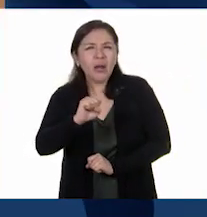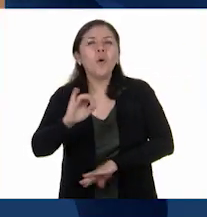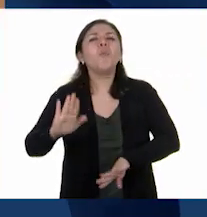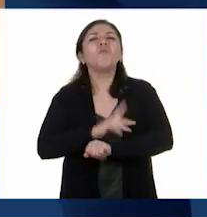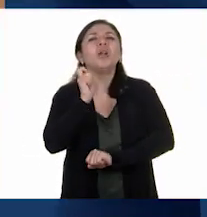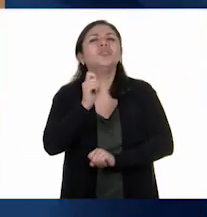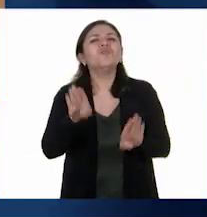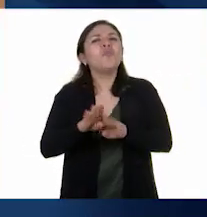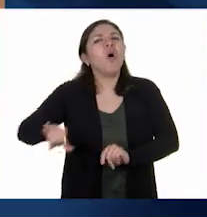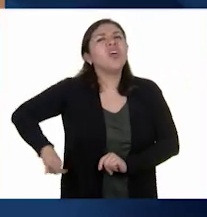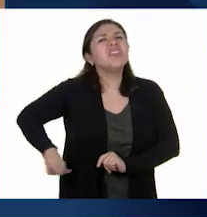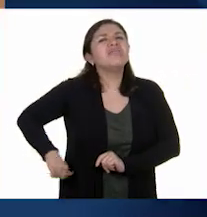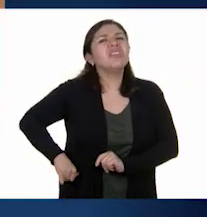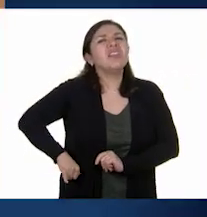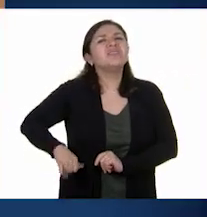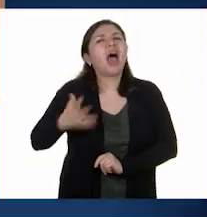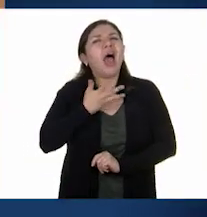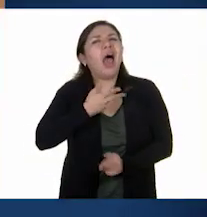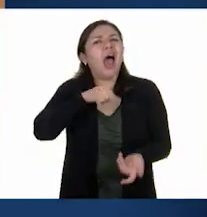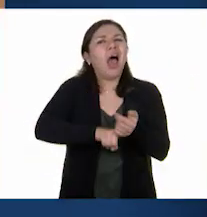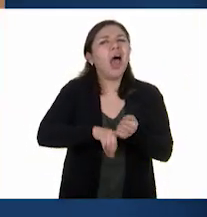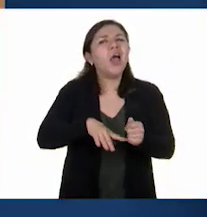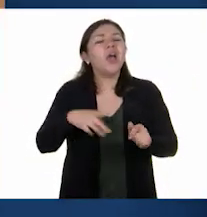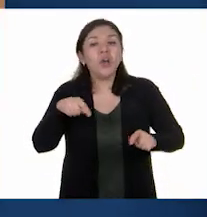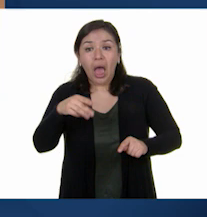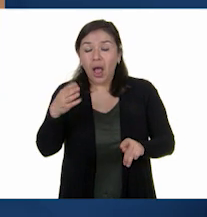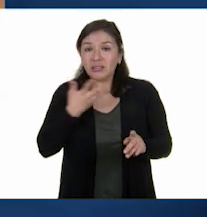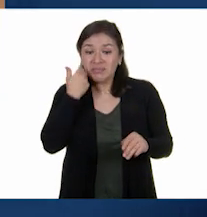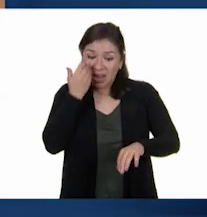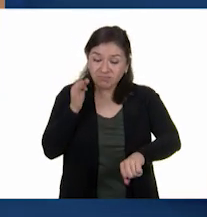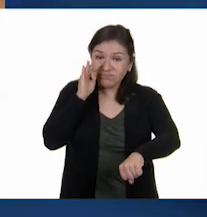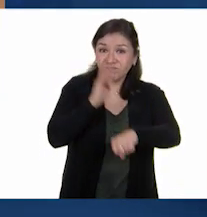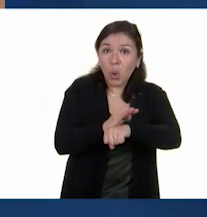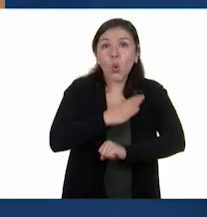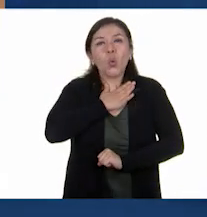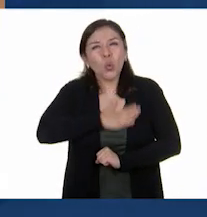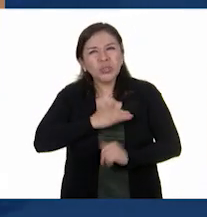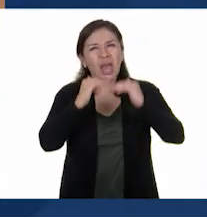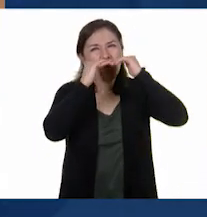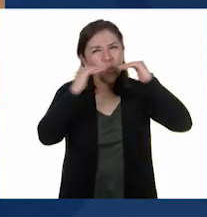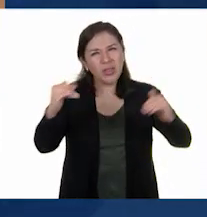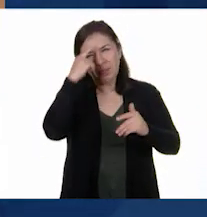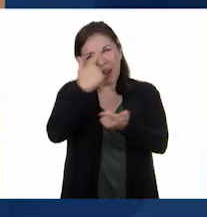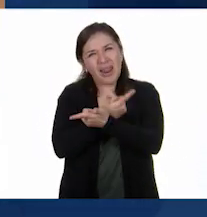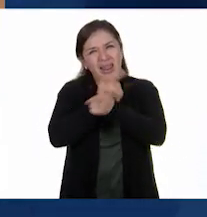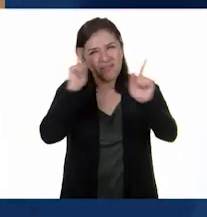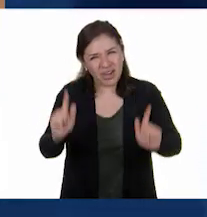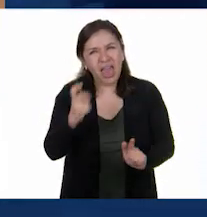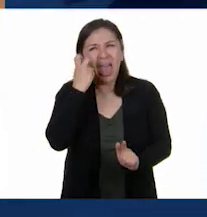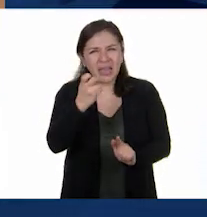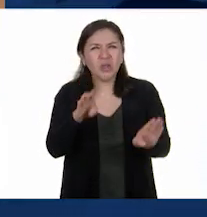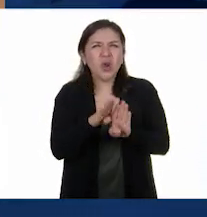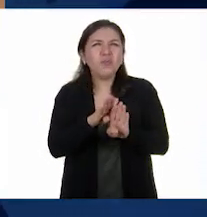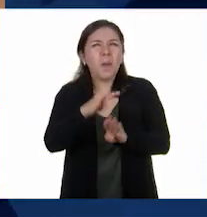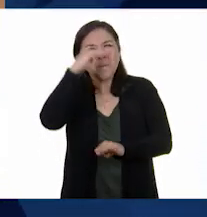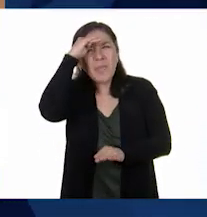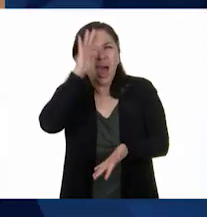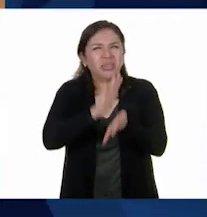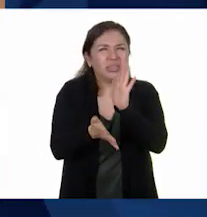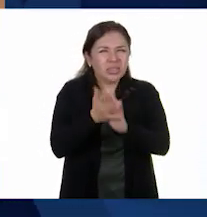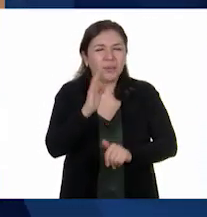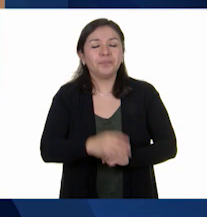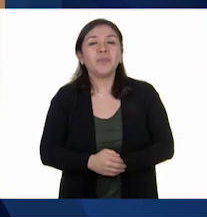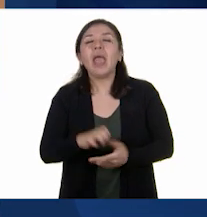cuyos intereses afectaban con sus acciones en pro de la justicia, la igualdad y la libertad, precisamente. Por